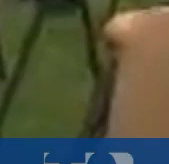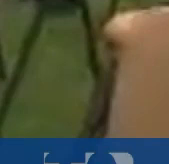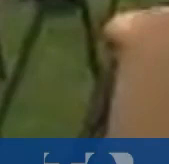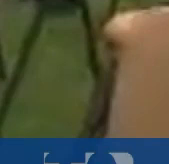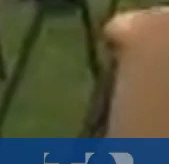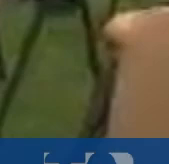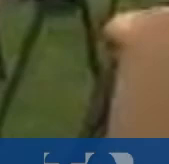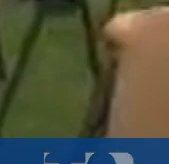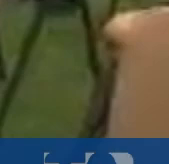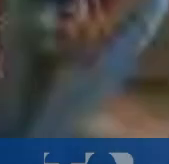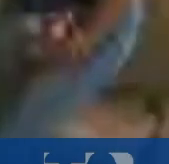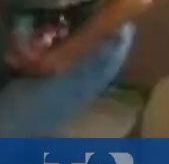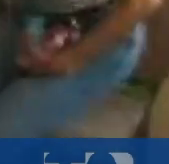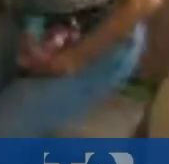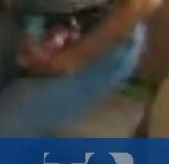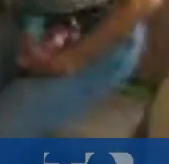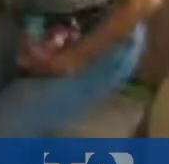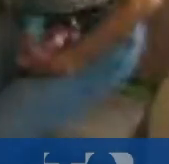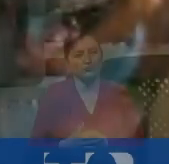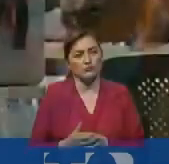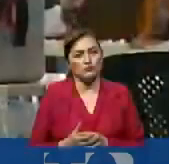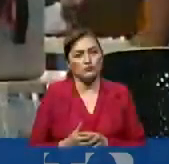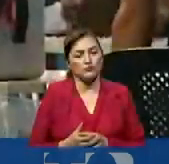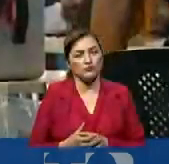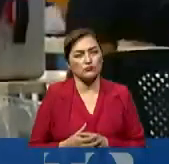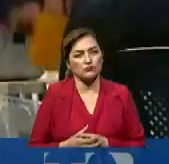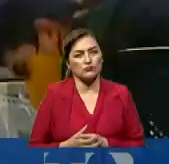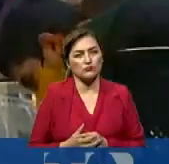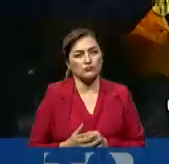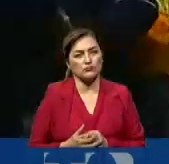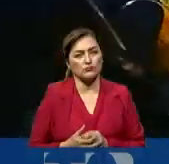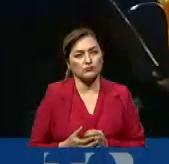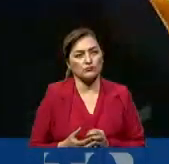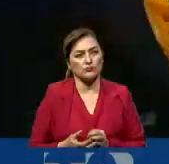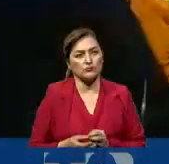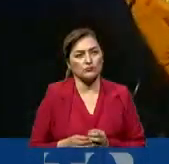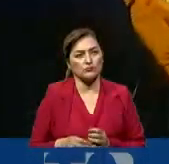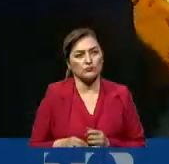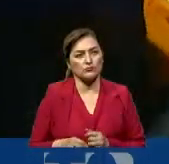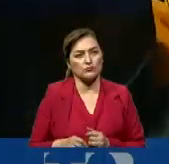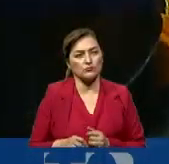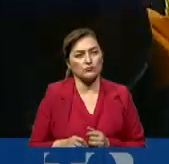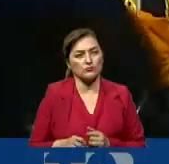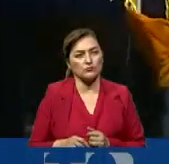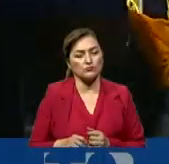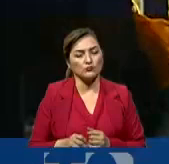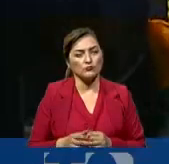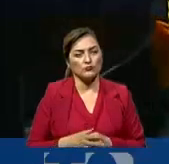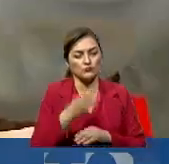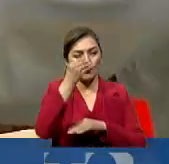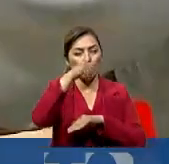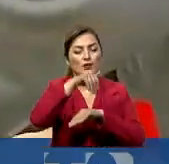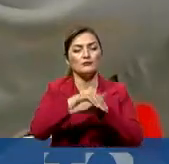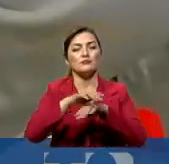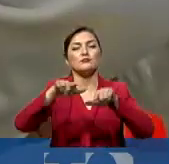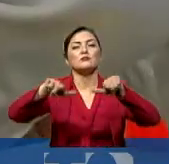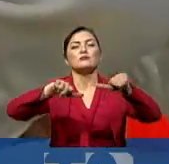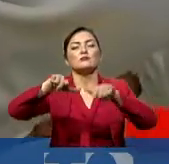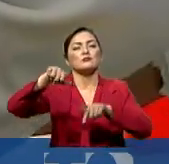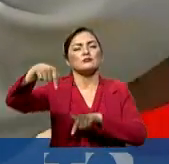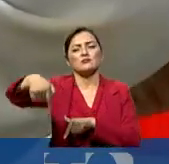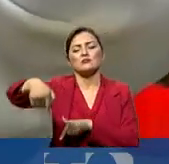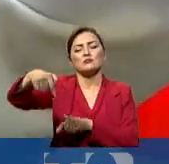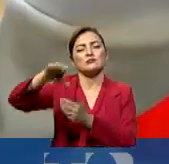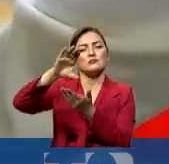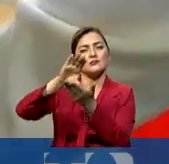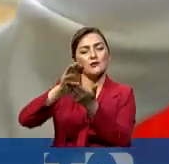De niños que ya han recibido la dosis contra el COVID-19. Muy buenas tardes, estamos en el Paseo San Francisco con el apoyo de